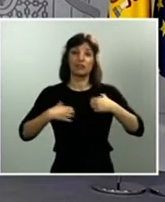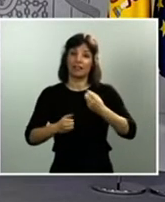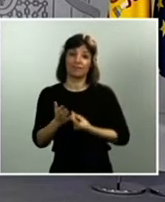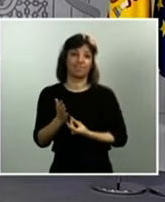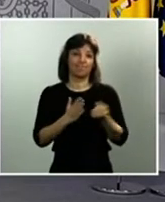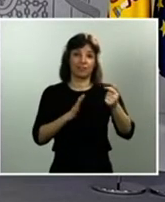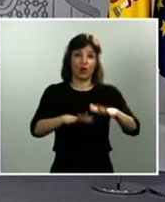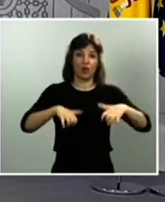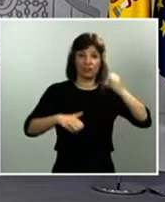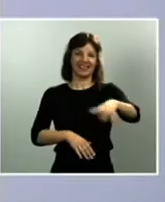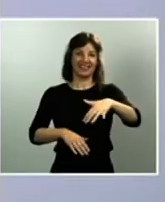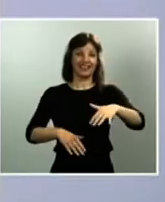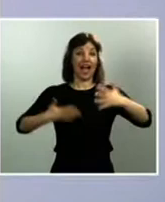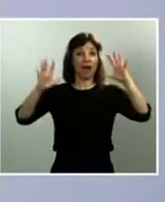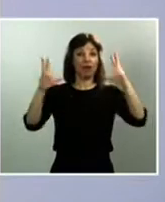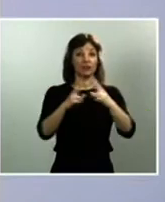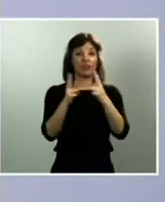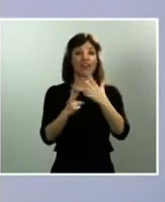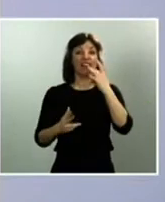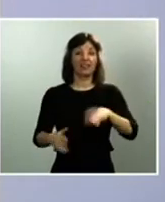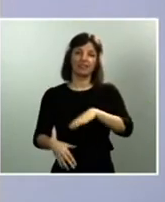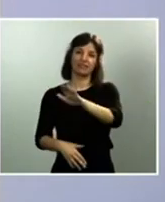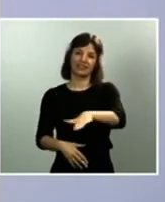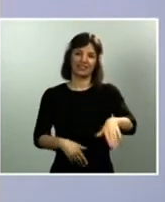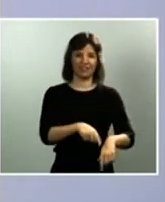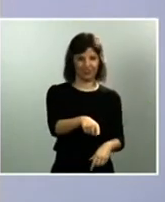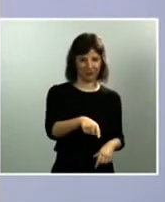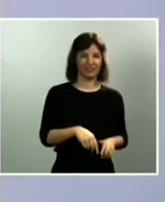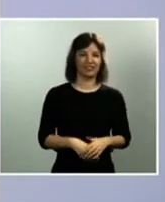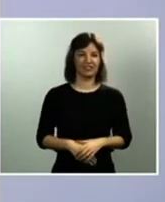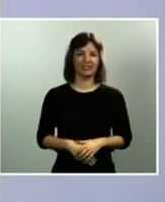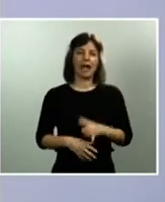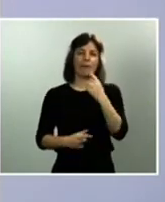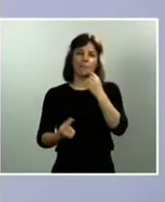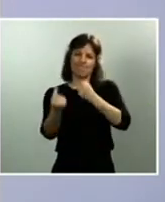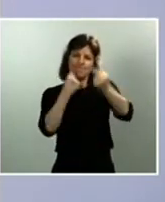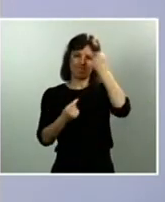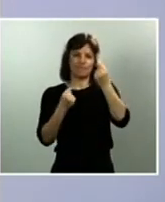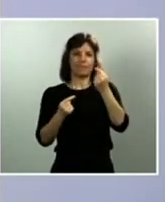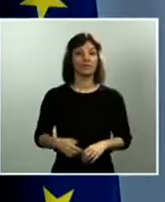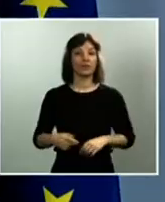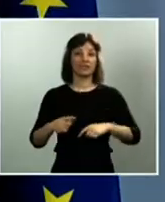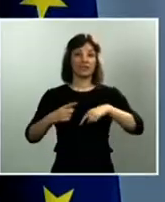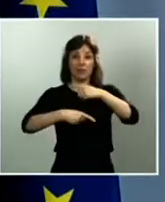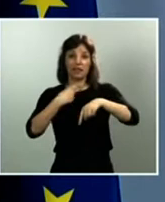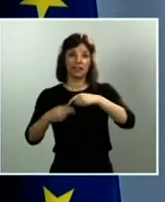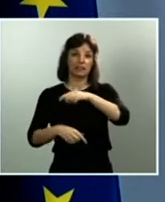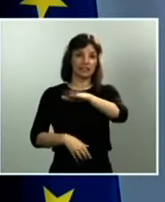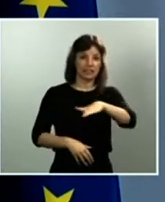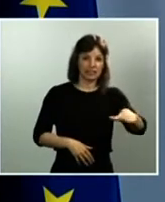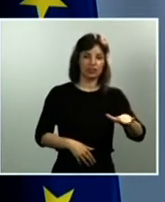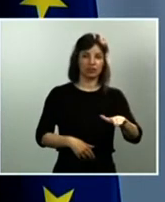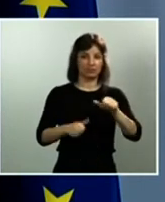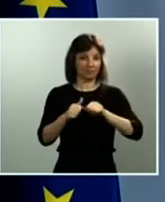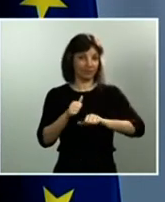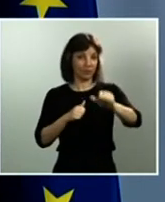al ministro de Sanidad. Lo ha hecho para detallar cómo será esa orden que permitirá salir a los niños menores de 14 años. A partir de este domingo,